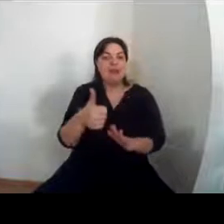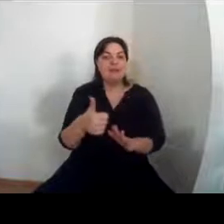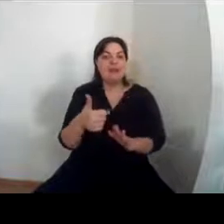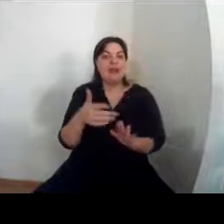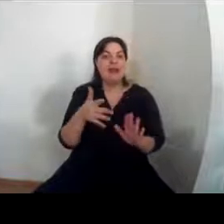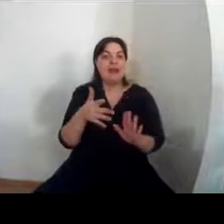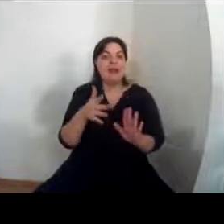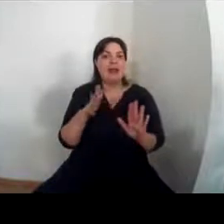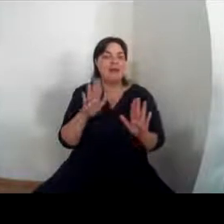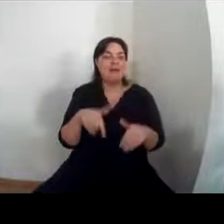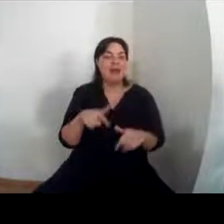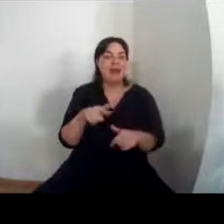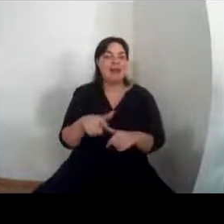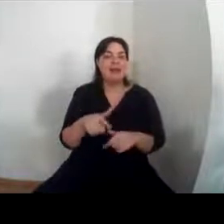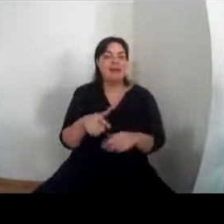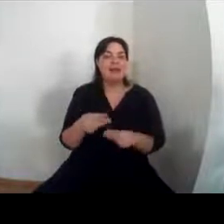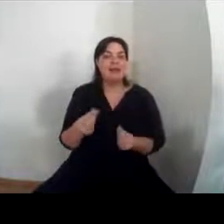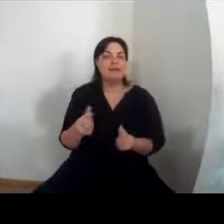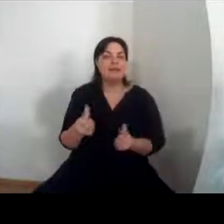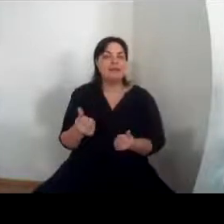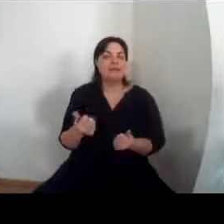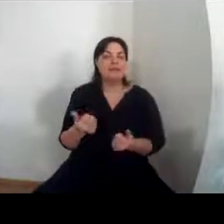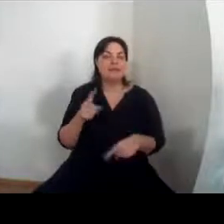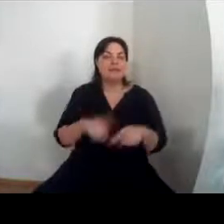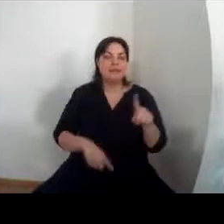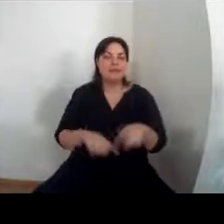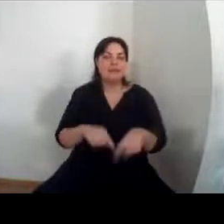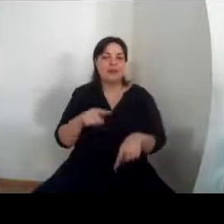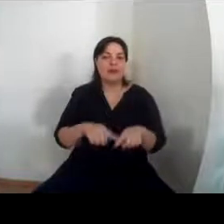sentido y es difícil a veces